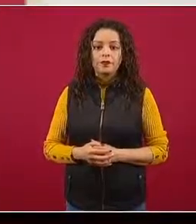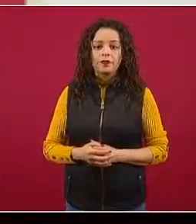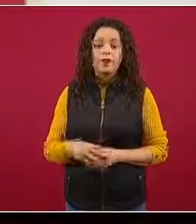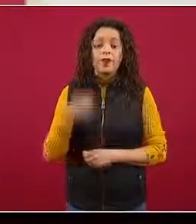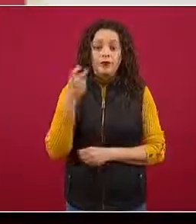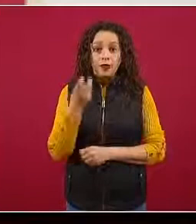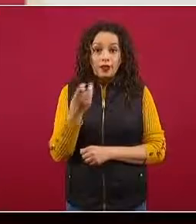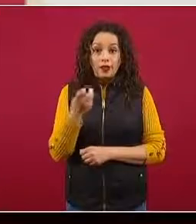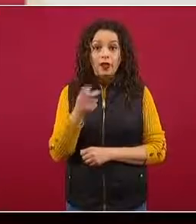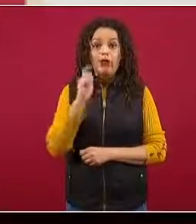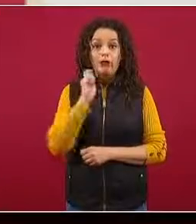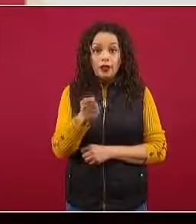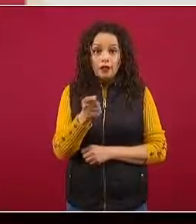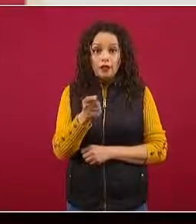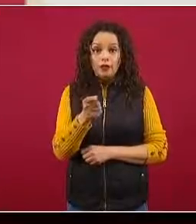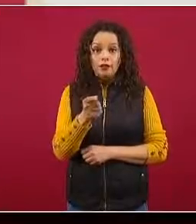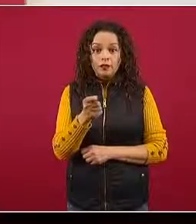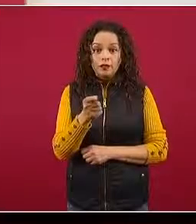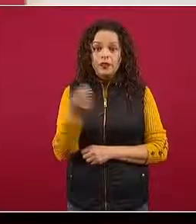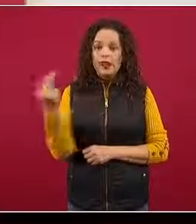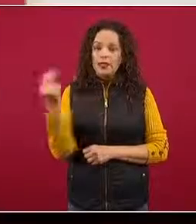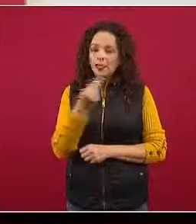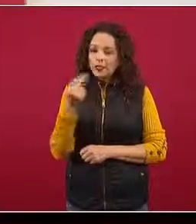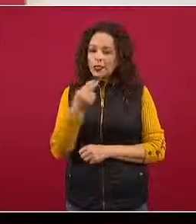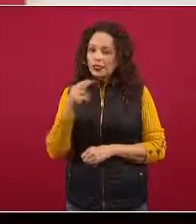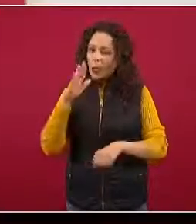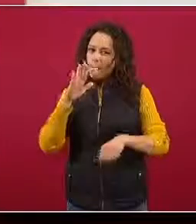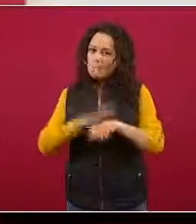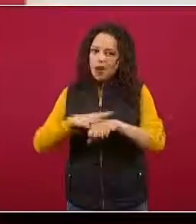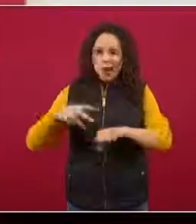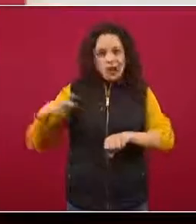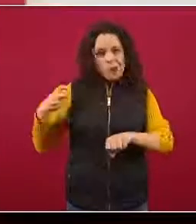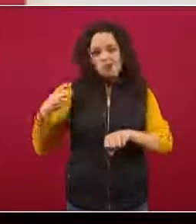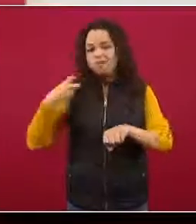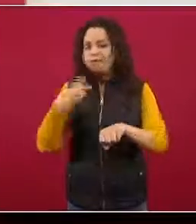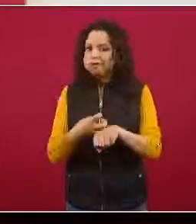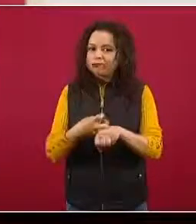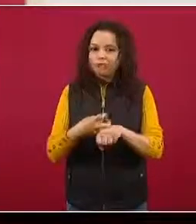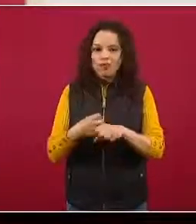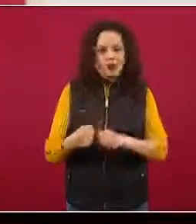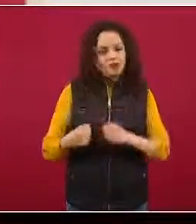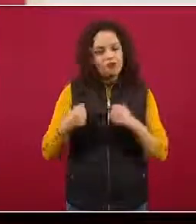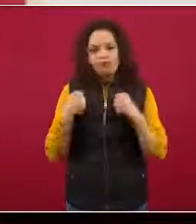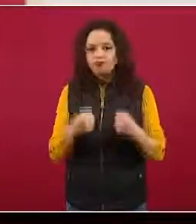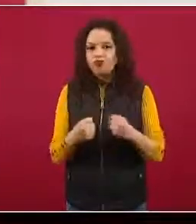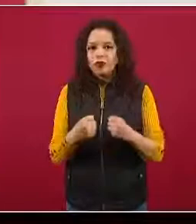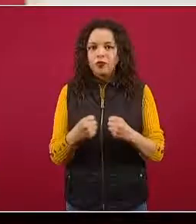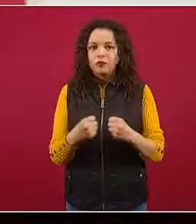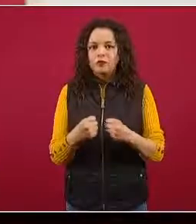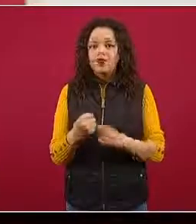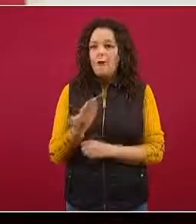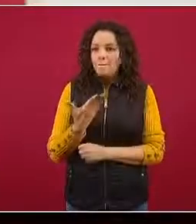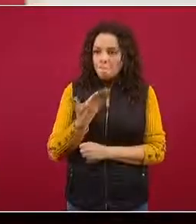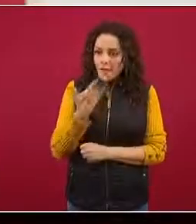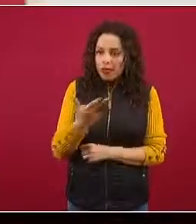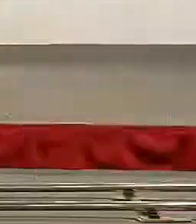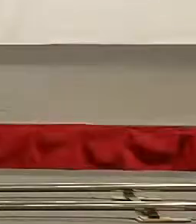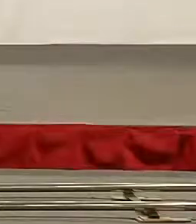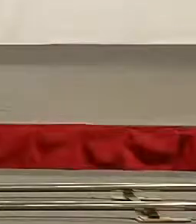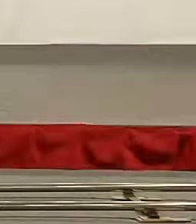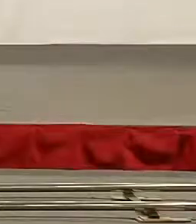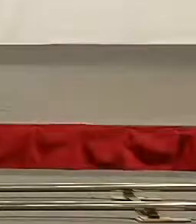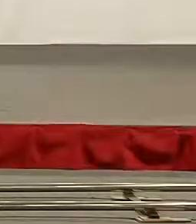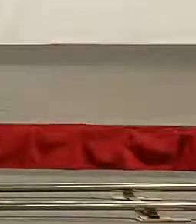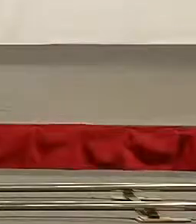endurecer algunas de las medidas, en solicitarle a la ciudadanía